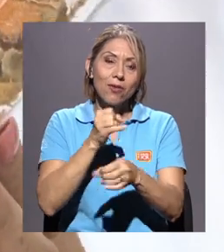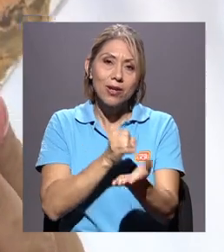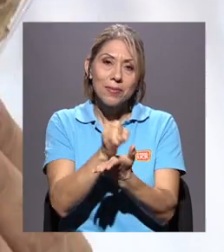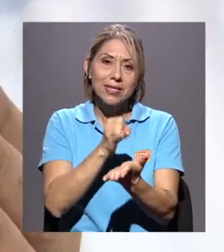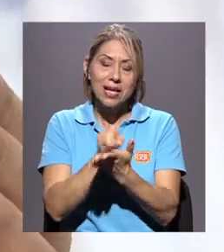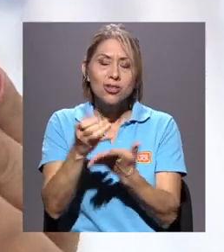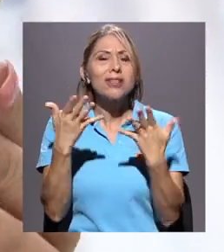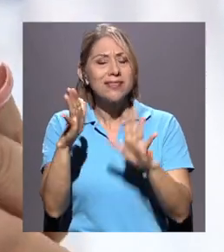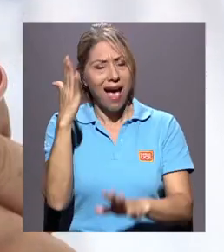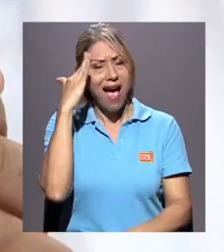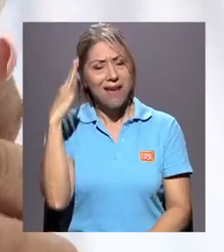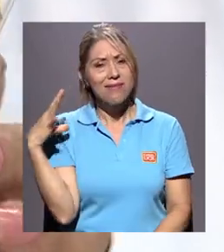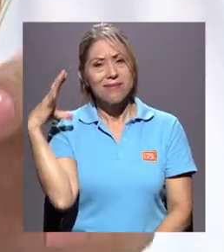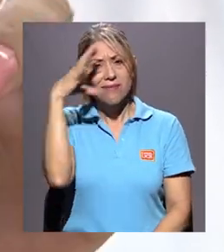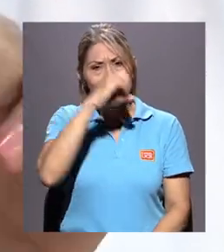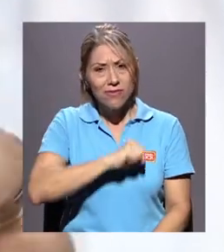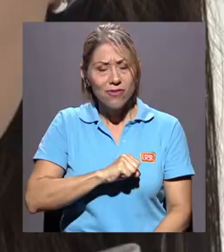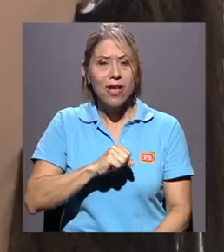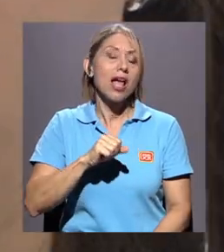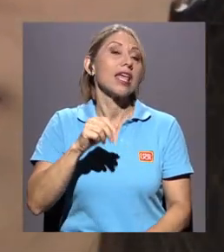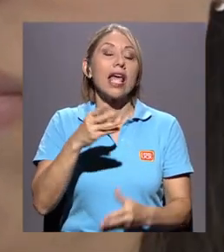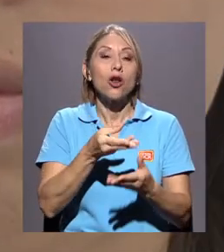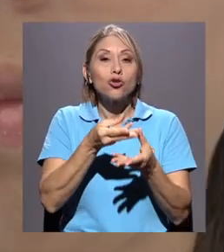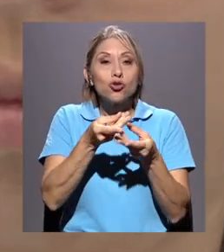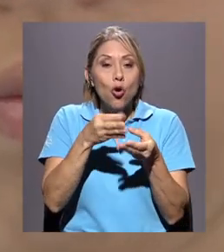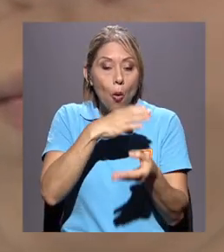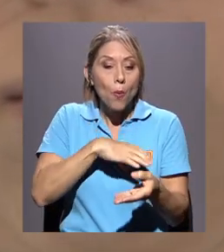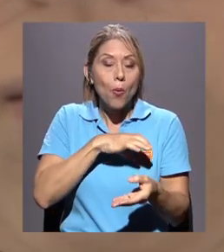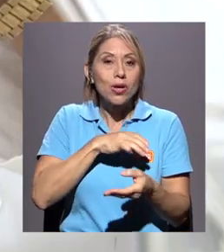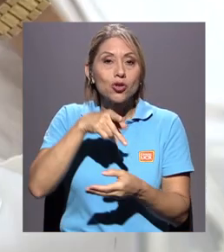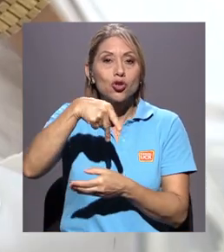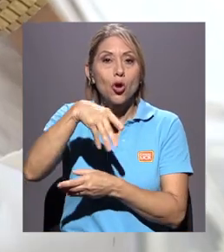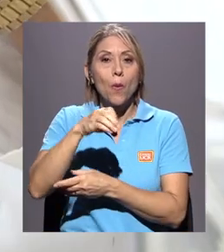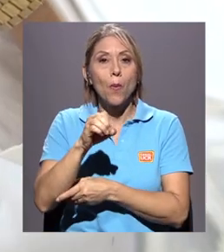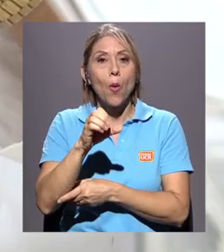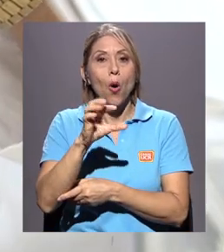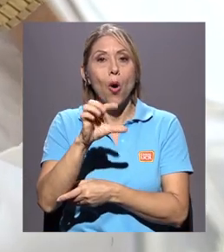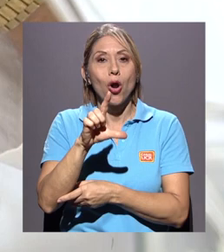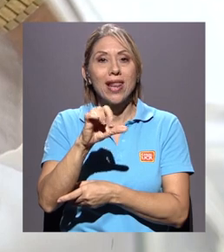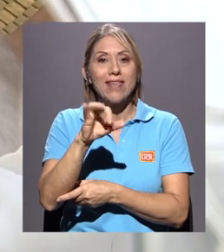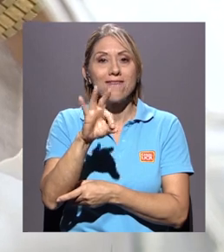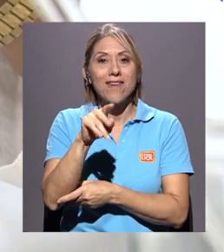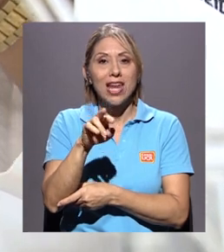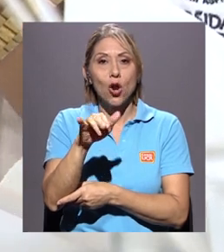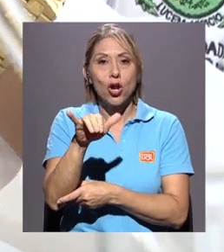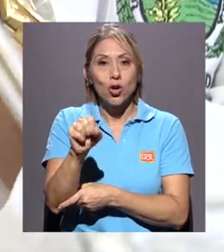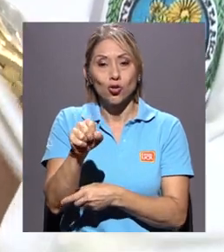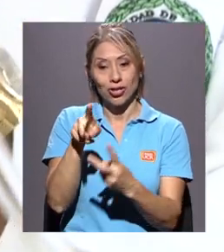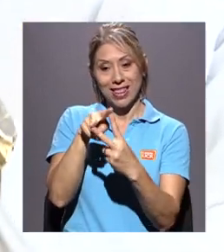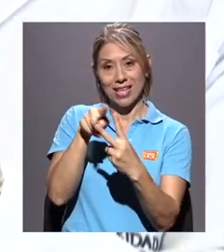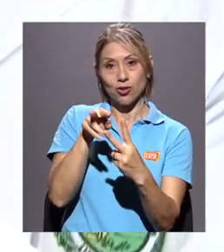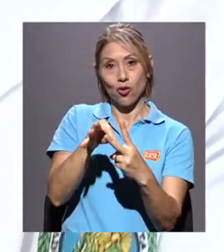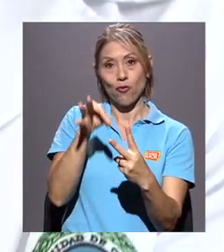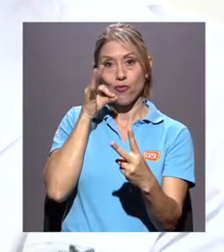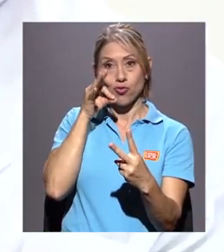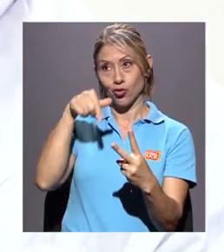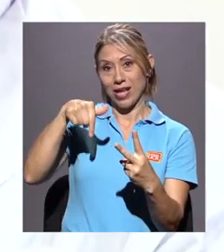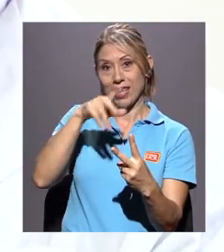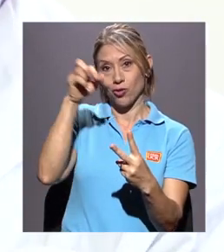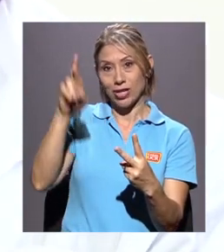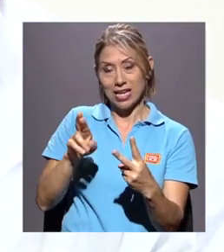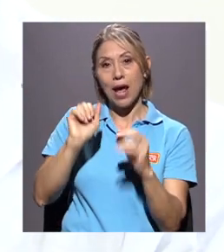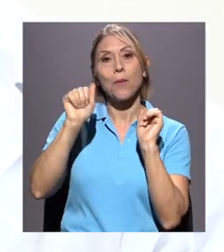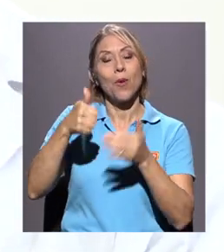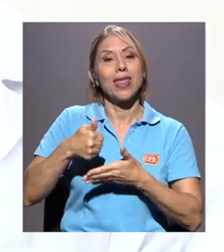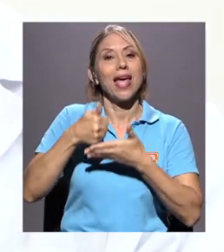se identificó que los compuestos polifenólicos de estos frutos producidos en Costa Rica pueden coadyuvar a la regeneración de